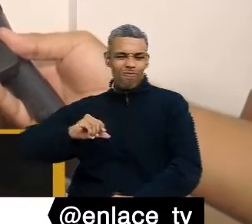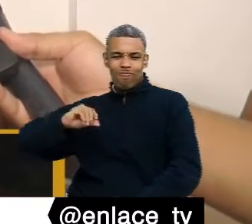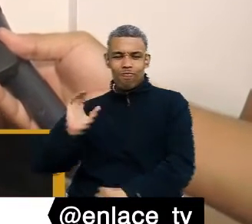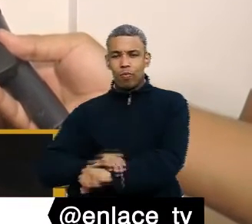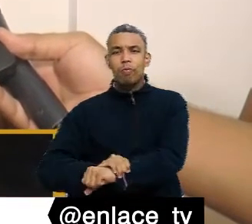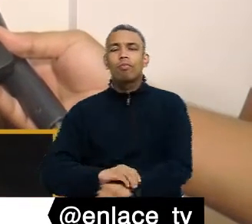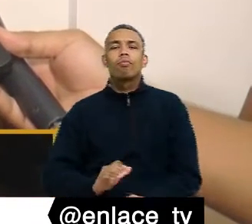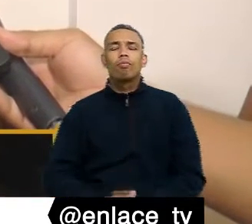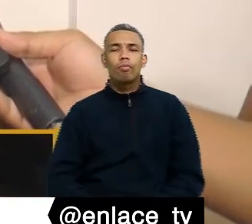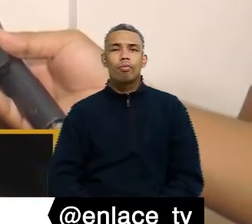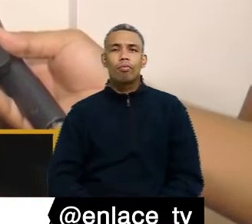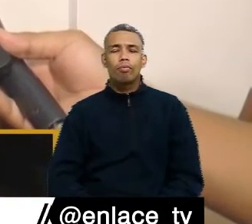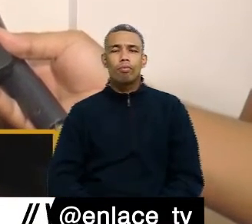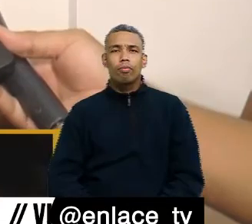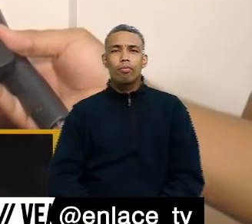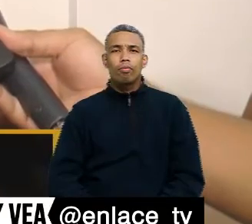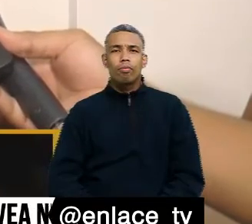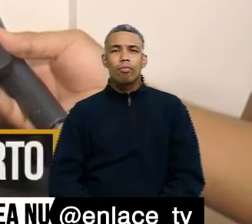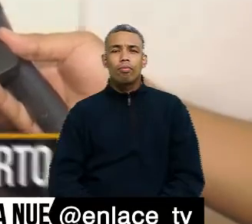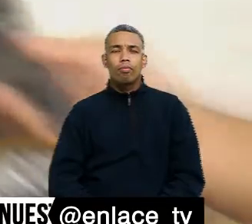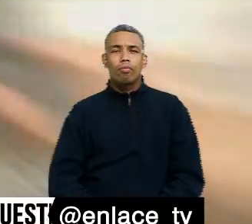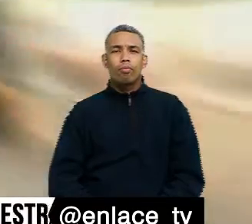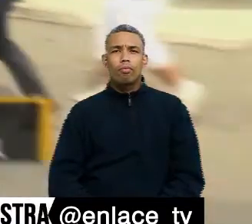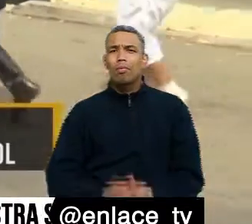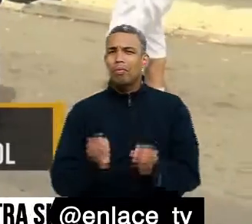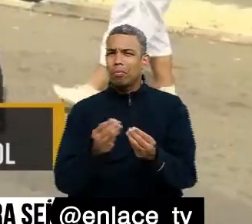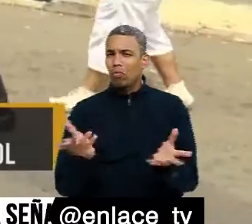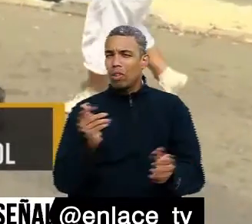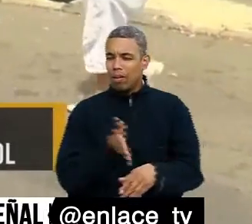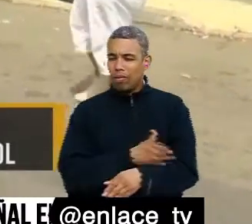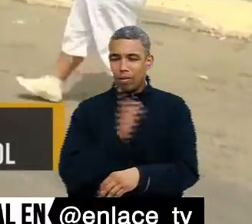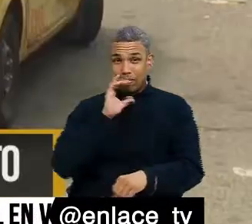logra la captura de este individuo junto con la recuperación de los elementos.